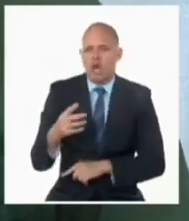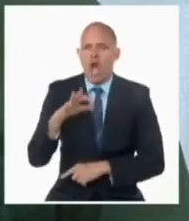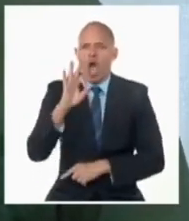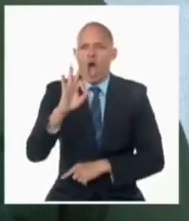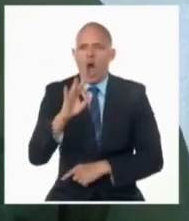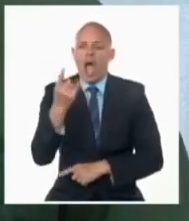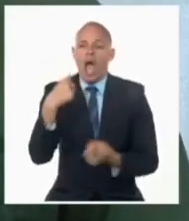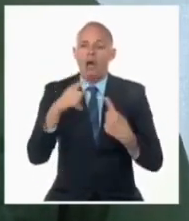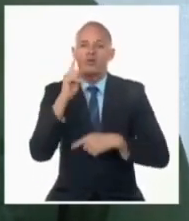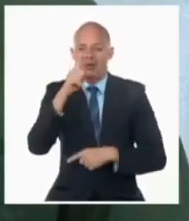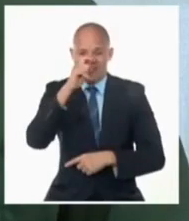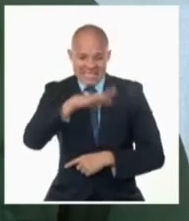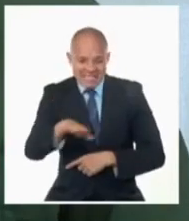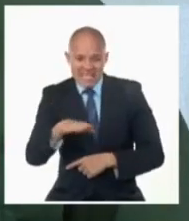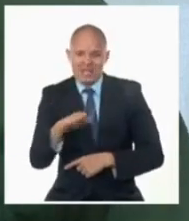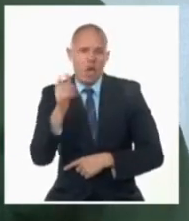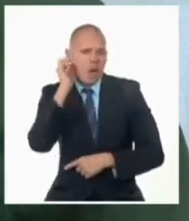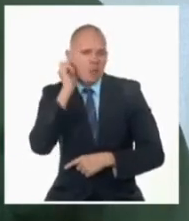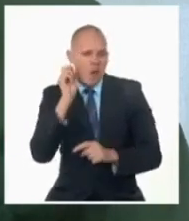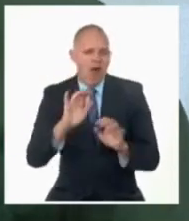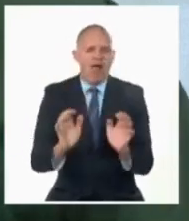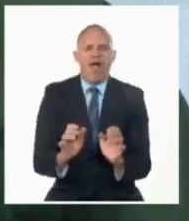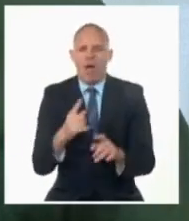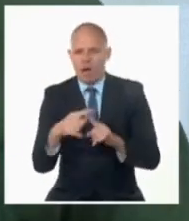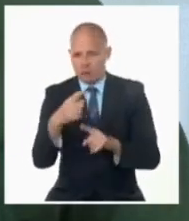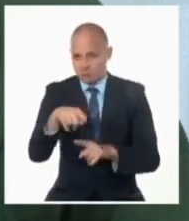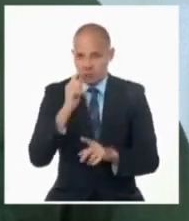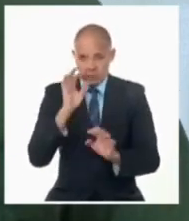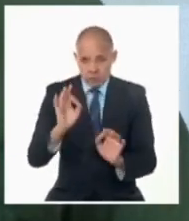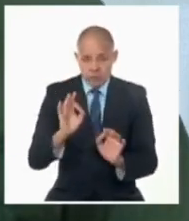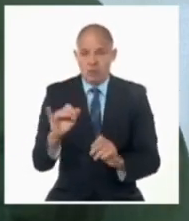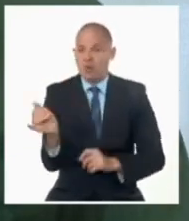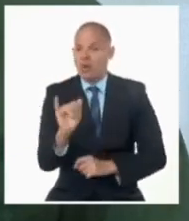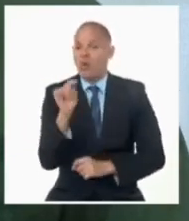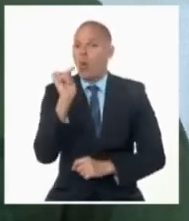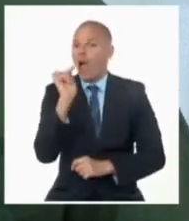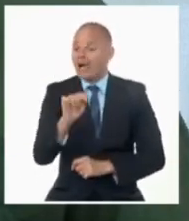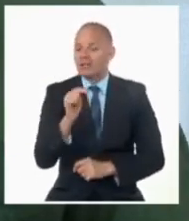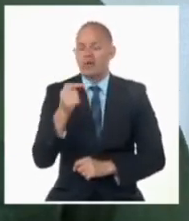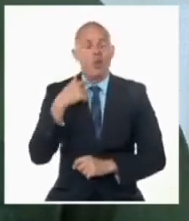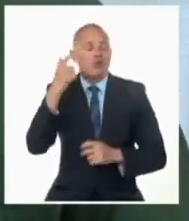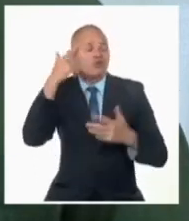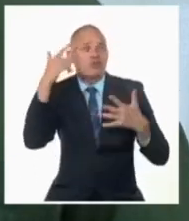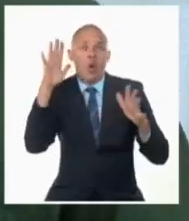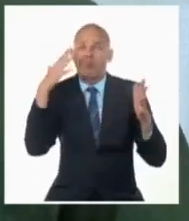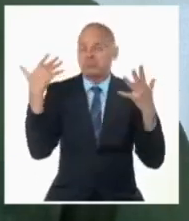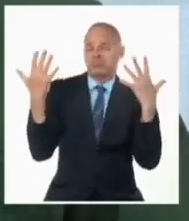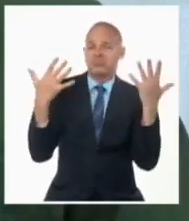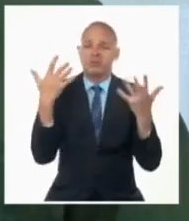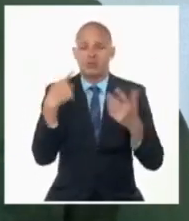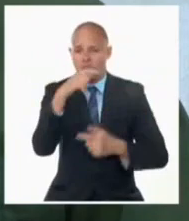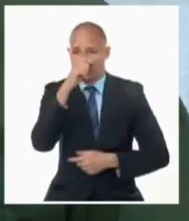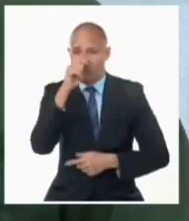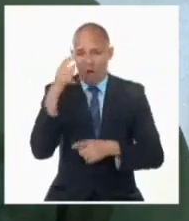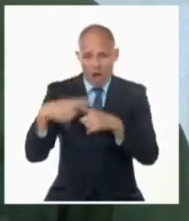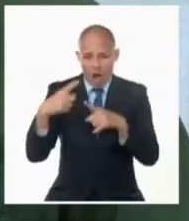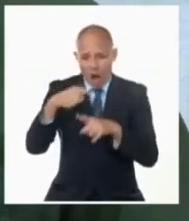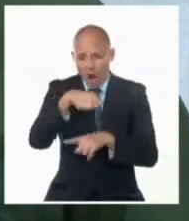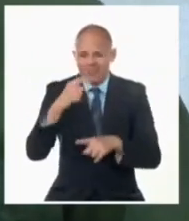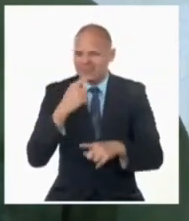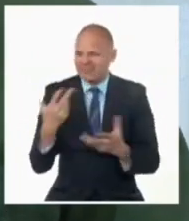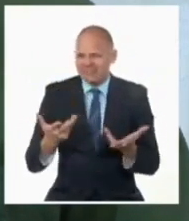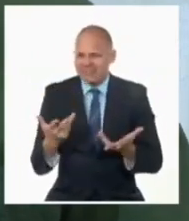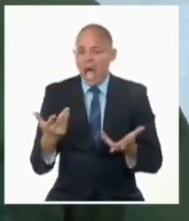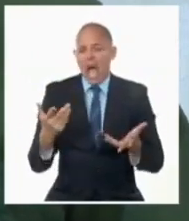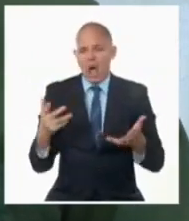conducción de menores. Quiere decir que si se comete bajo la influencia de drogas, pues la conducta delictiva